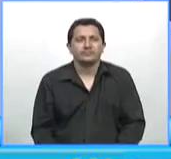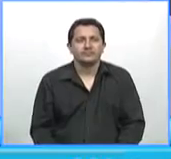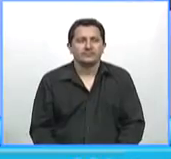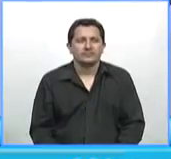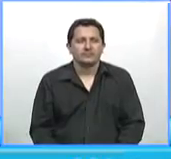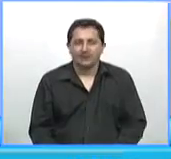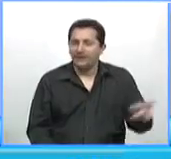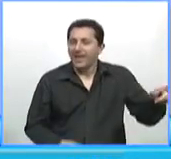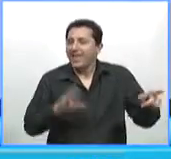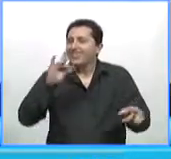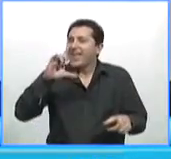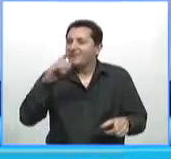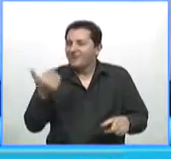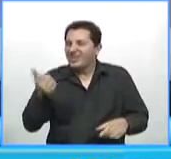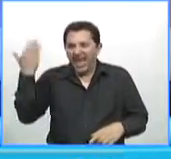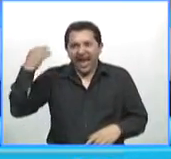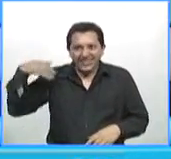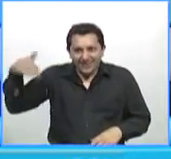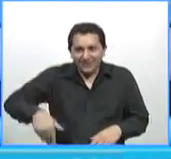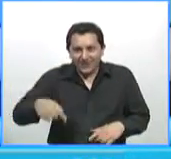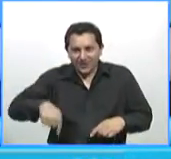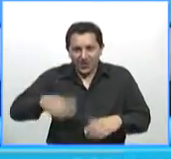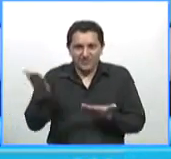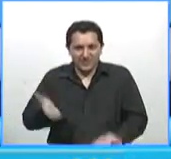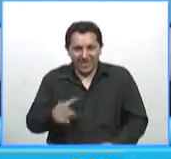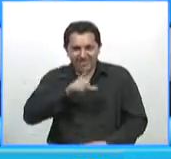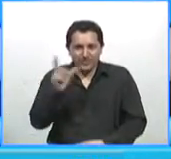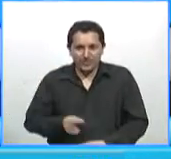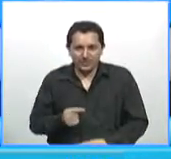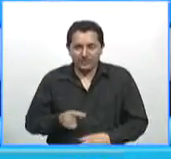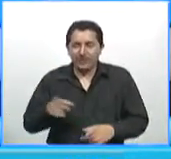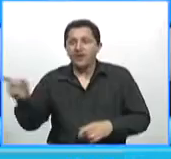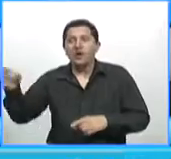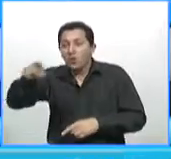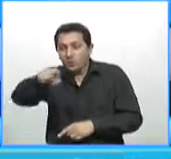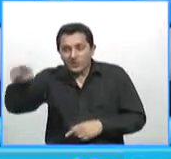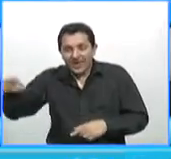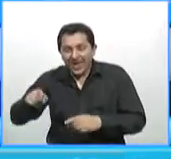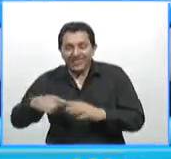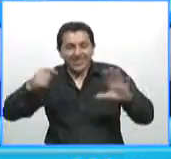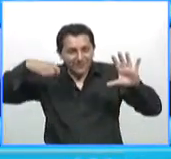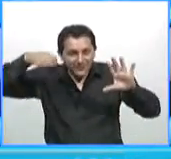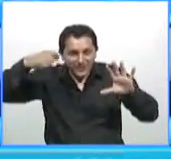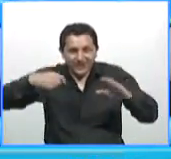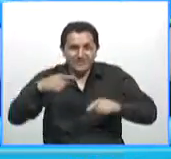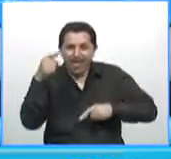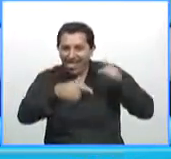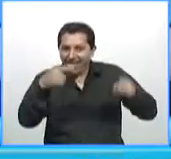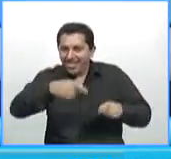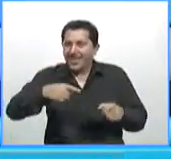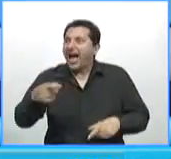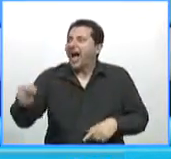Yo creo que Delfi se desquita porque ella vino sí, acá, claro. Y varias de ustedes le grabaron anécdotas, entonces dijo, cuando vaya alguna de mis